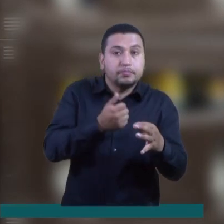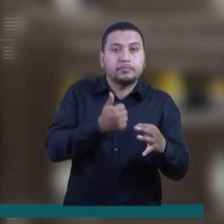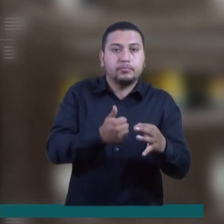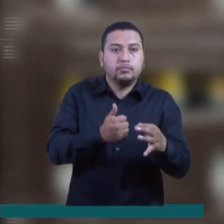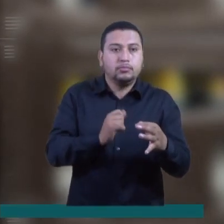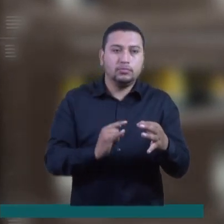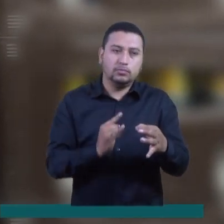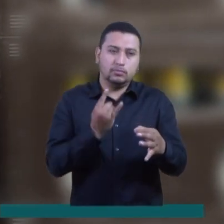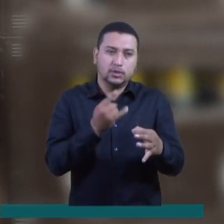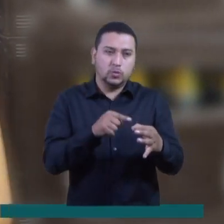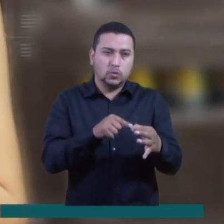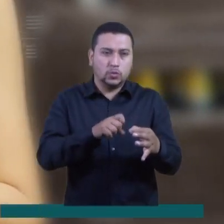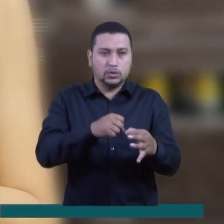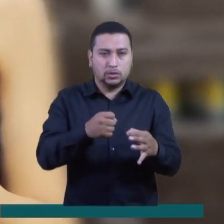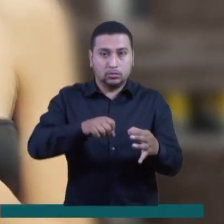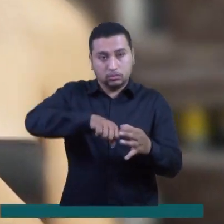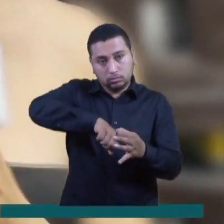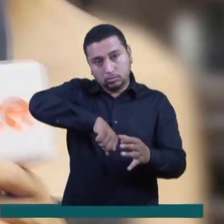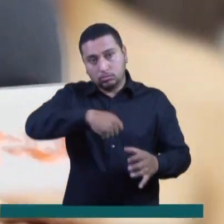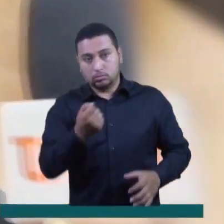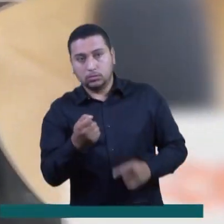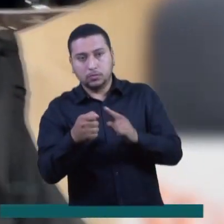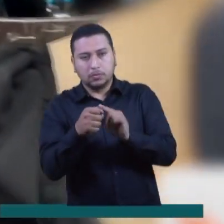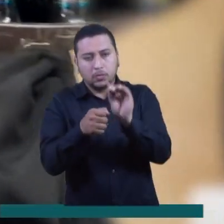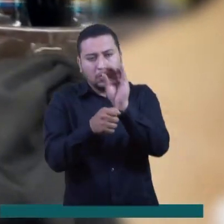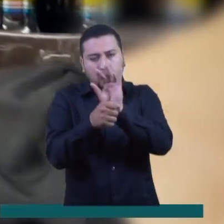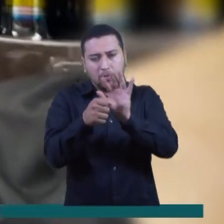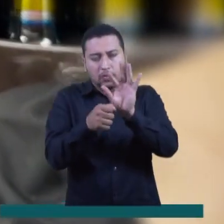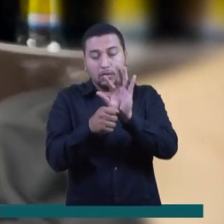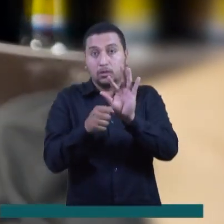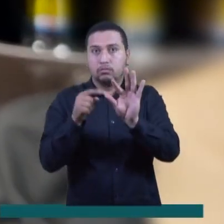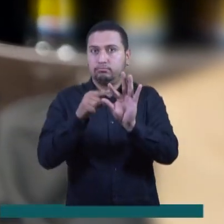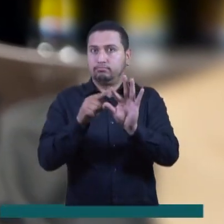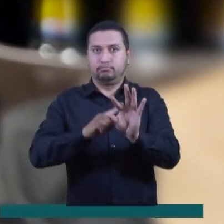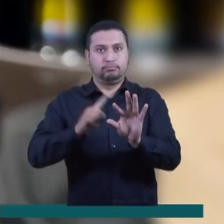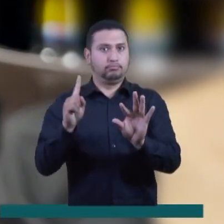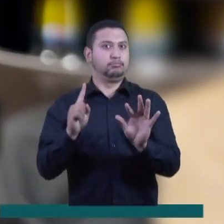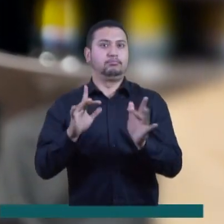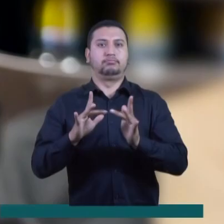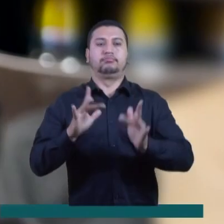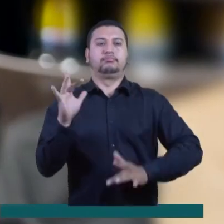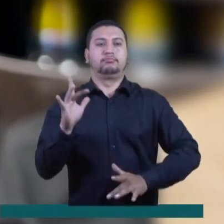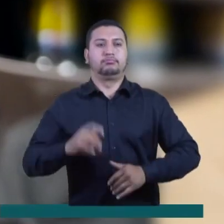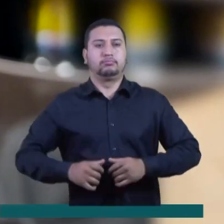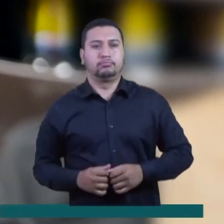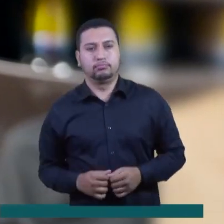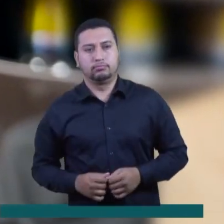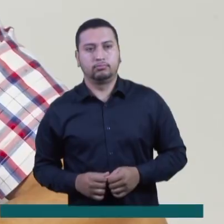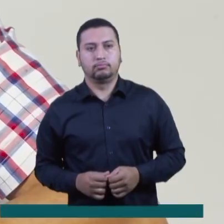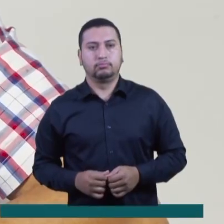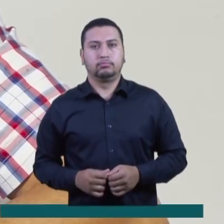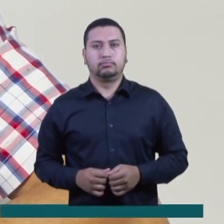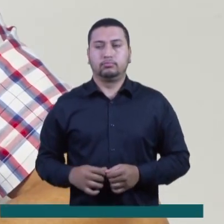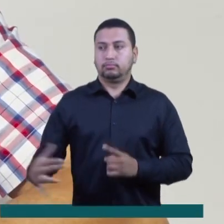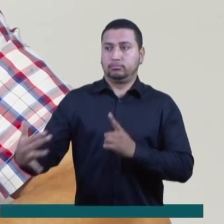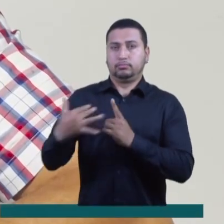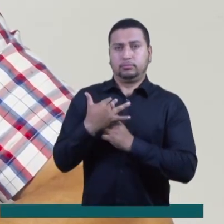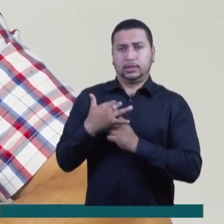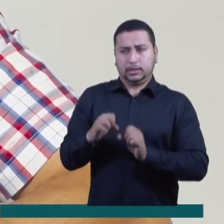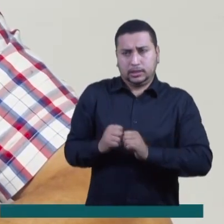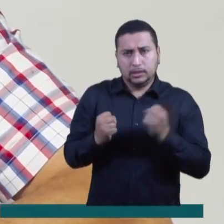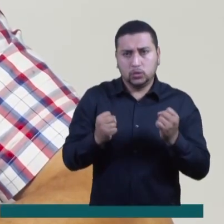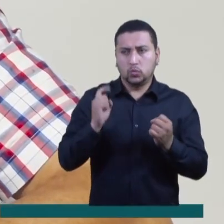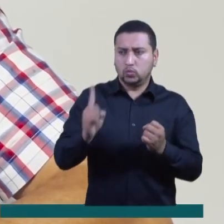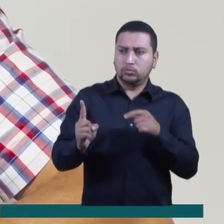que está no presenten ningún tipo de partículas los síntomas de intoxicación por alcohol